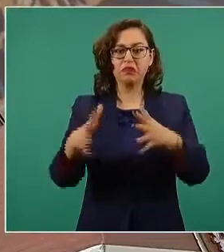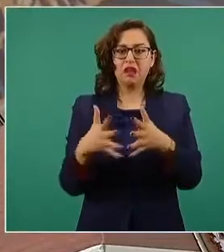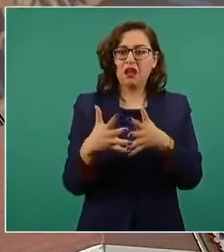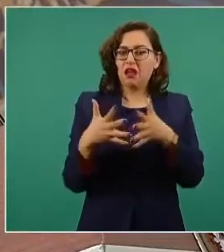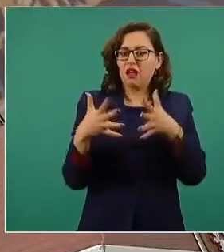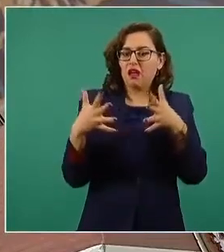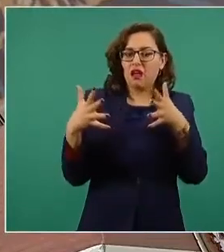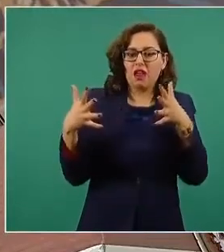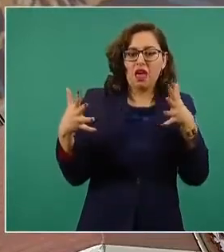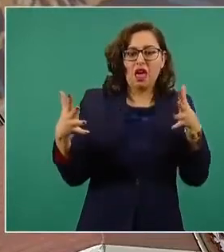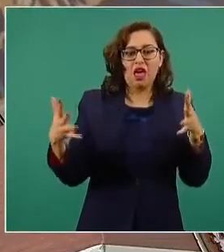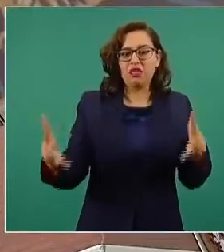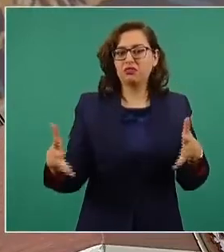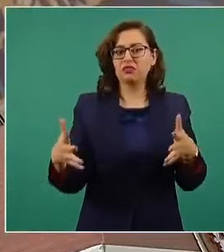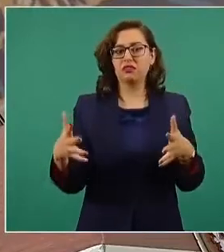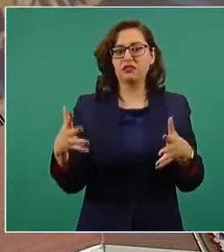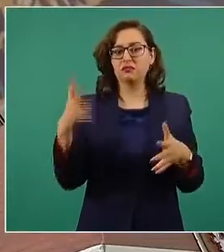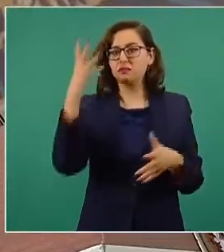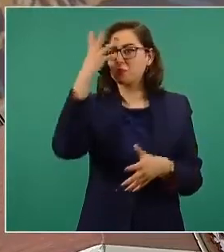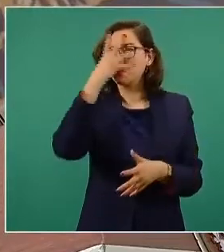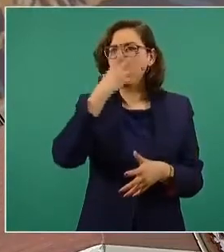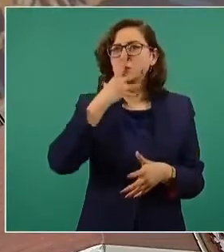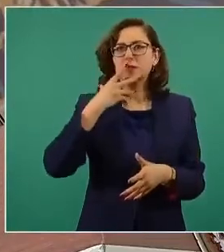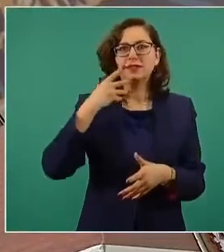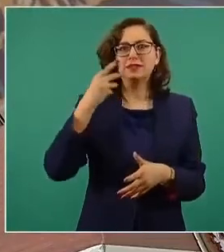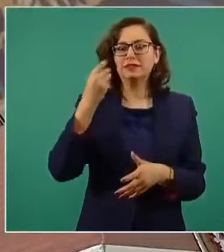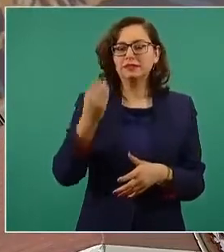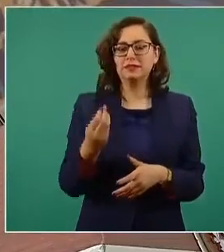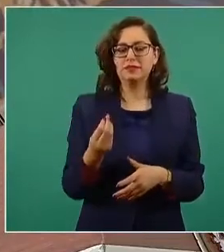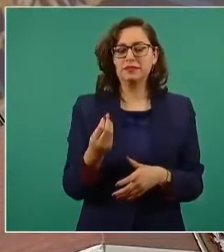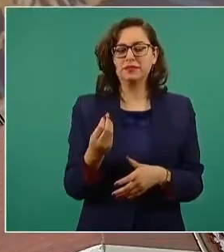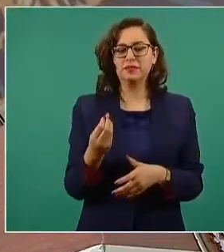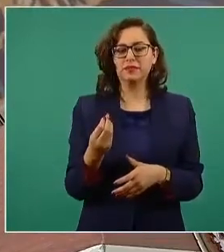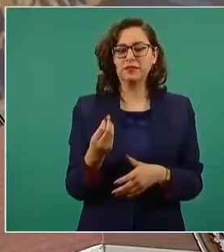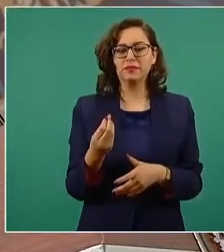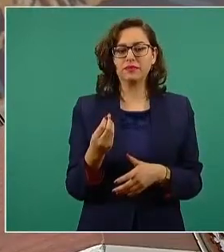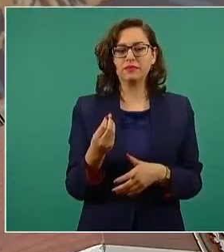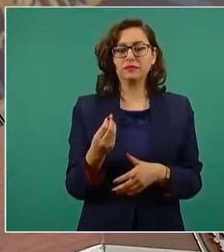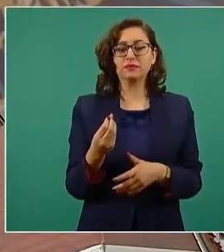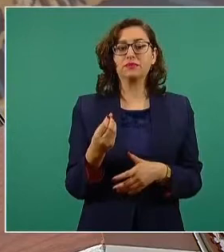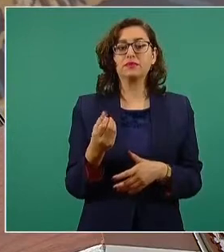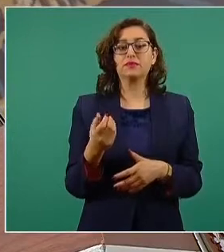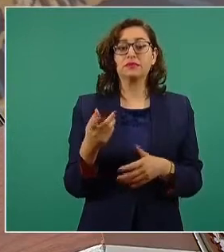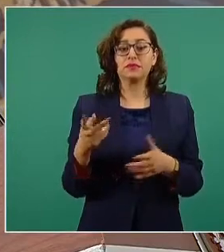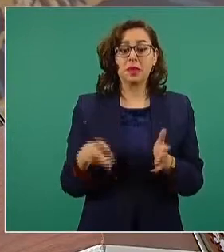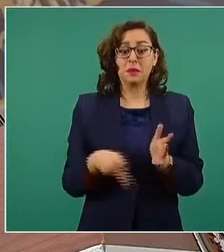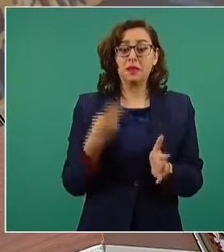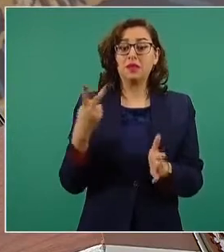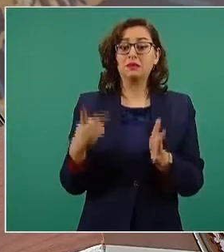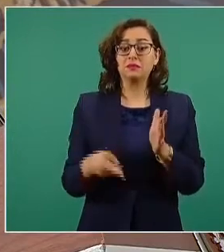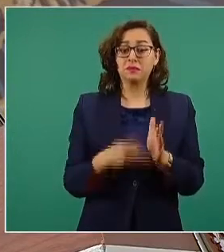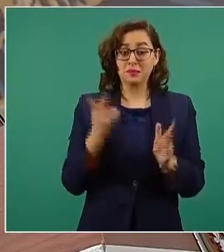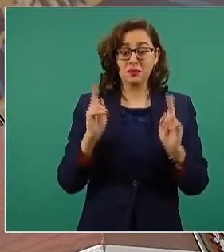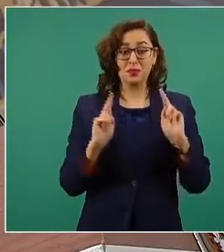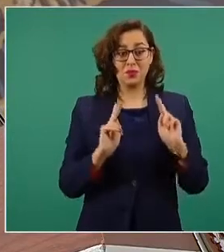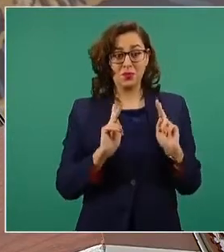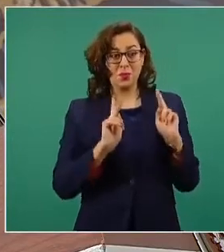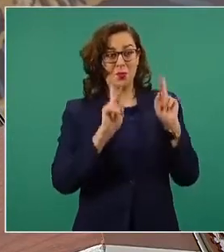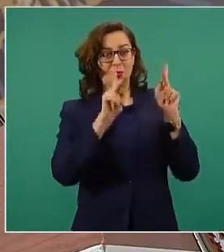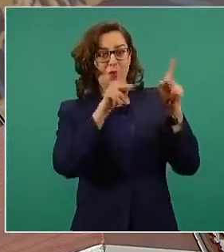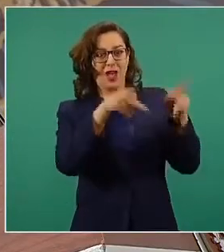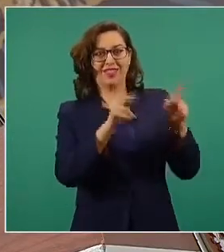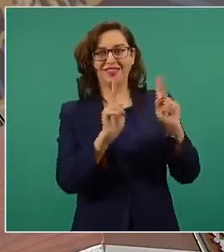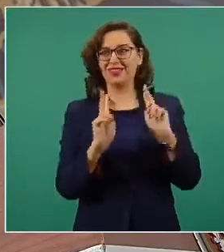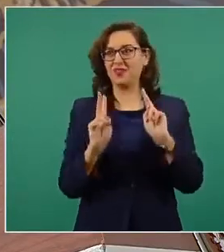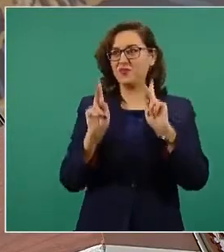espaciosos y nivelados. Las de agua contaban con numerosos puentes y una